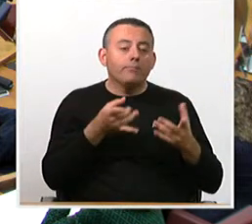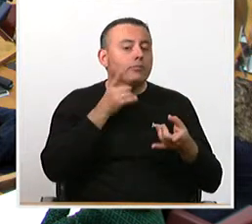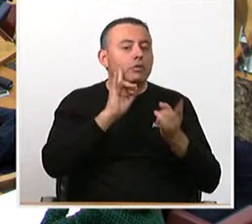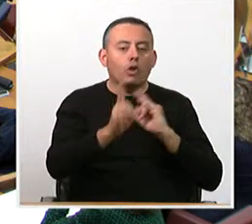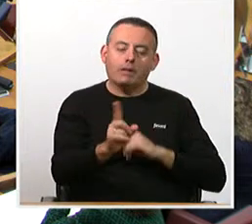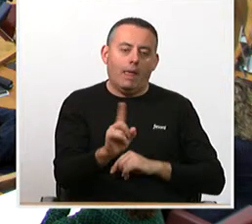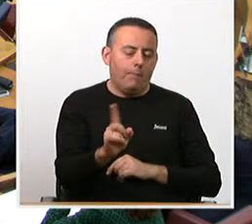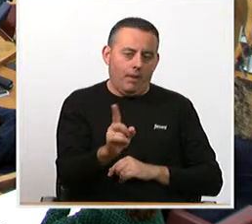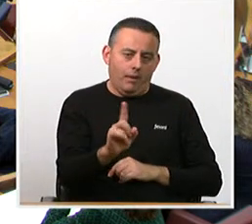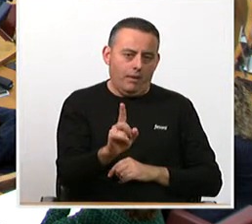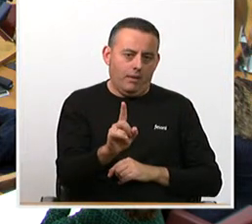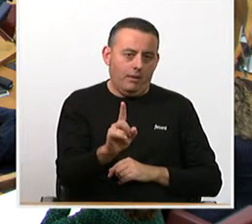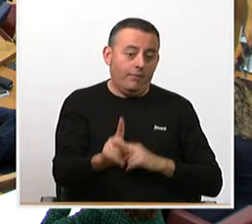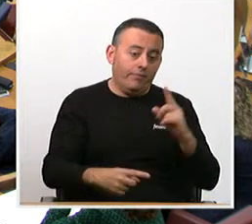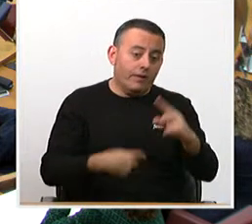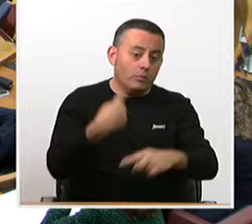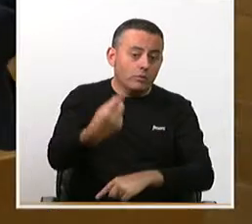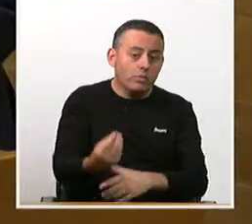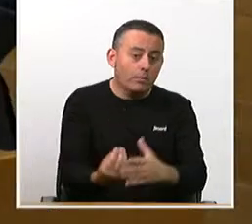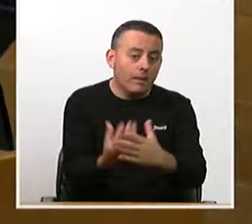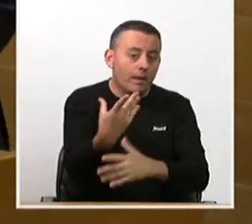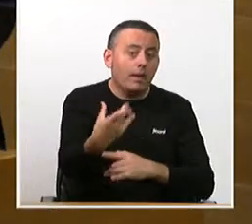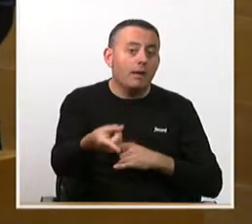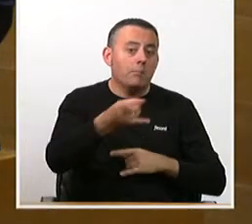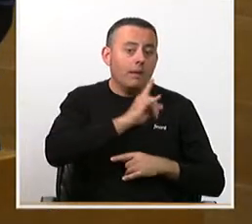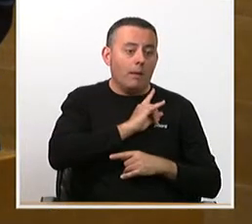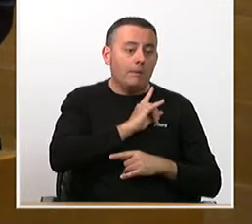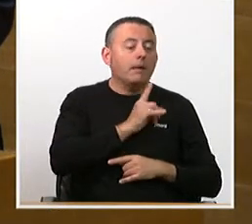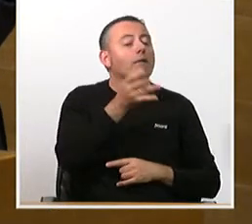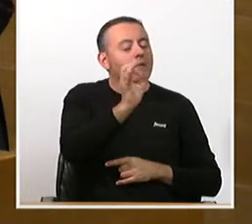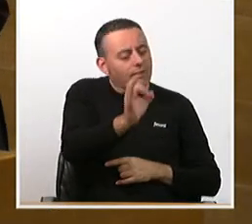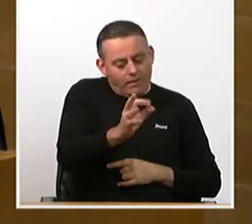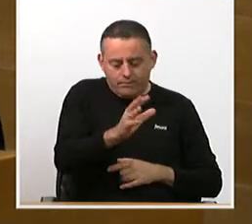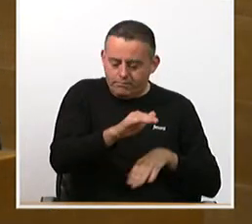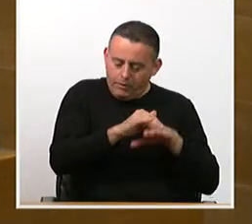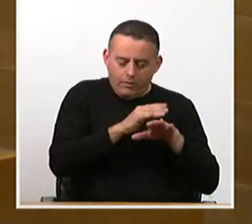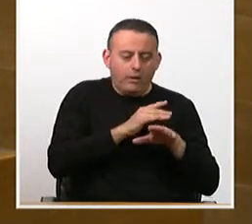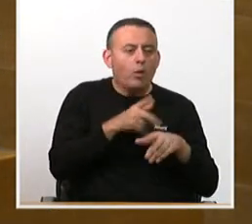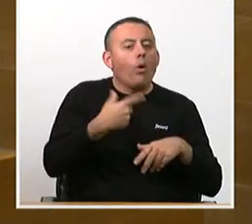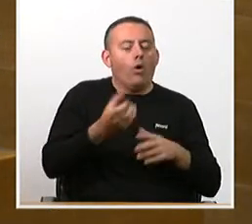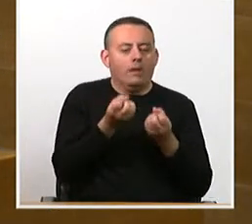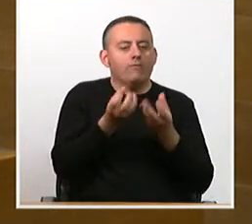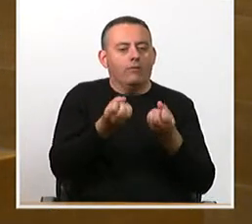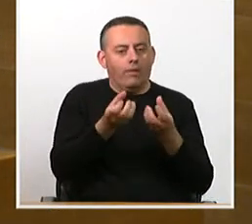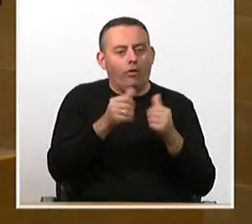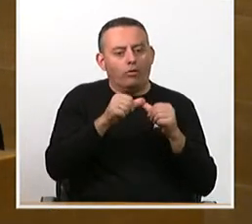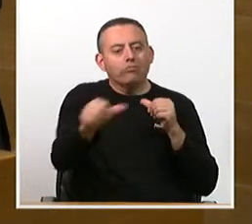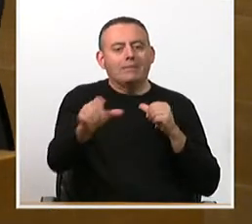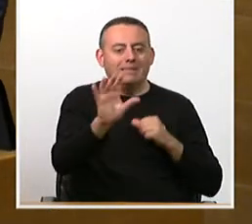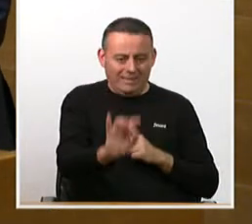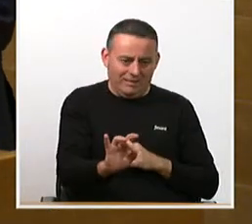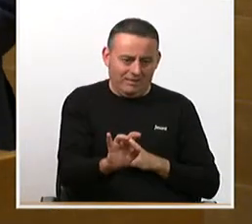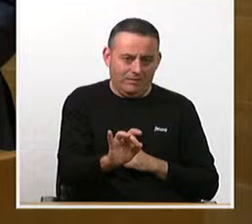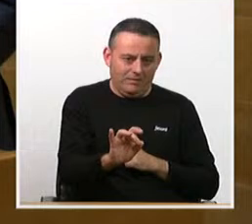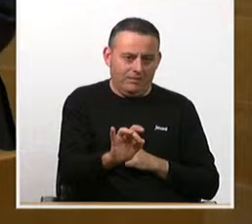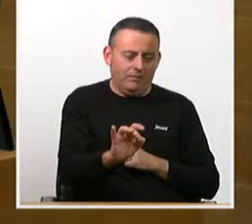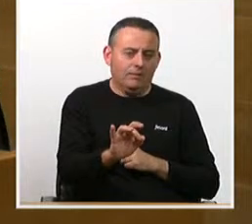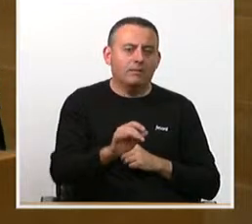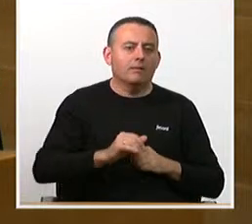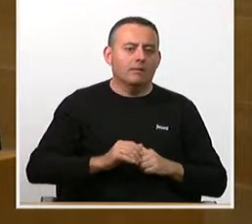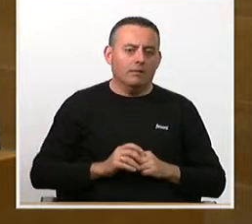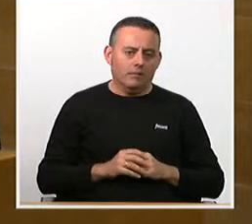día siguiente por la mañana usted tuvo la deferencia de llamarme Y a partir de de ese momento sí que le tuve puntualmente eh informado